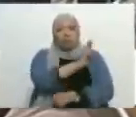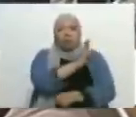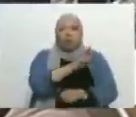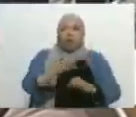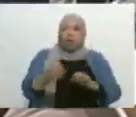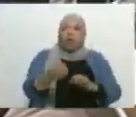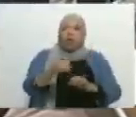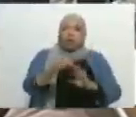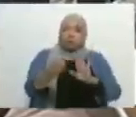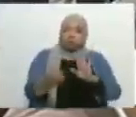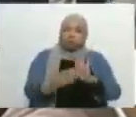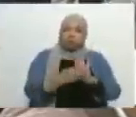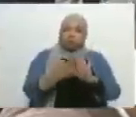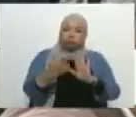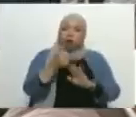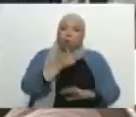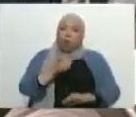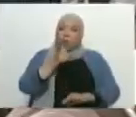simbólica.